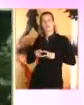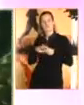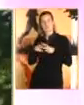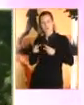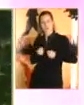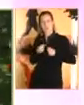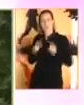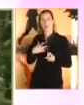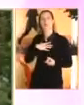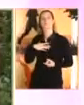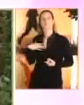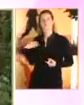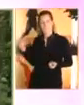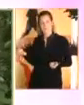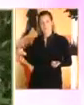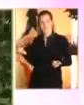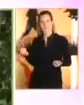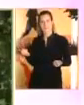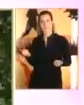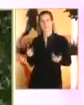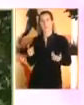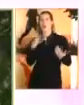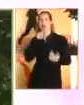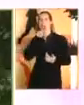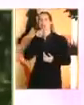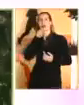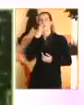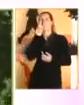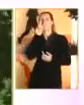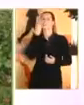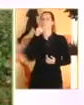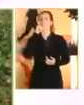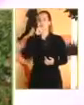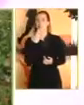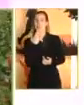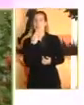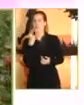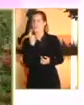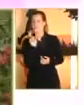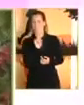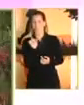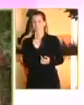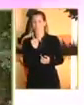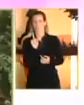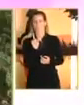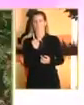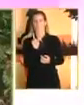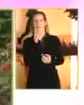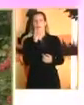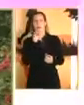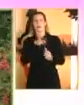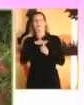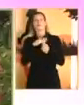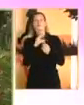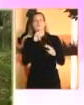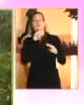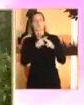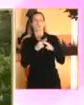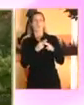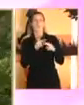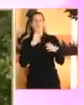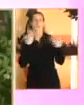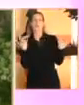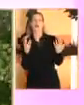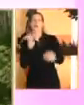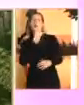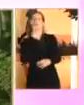De hecho, ya no solo se habla de la tercera edad, sino que la realidad hace que en algunos casos se denomine a una cuarta edad.